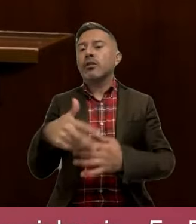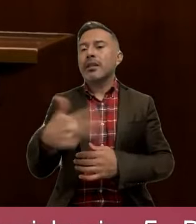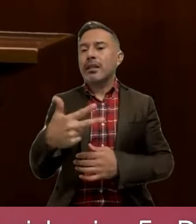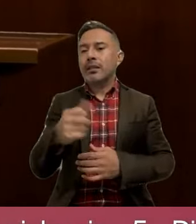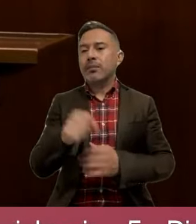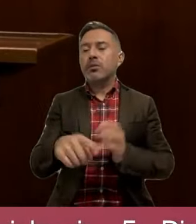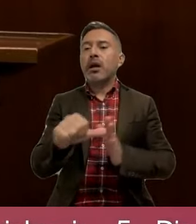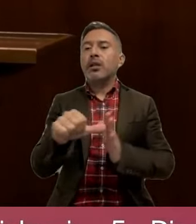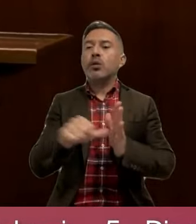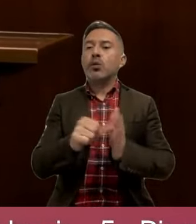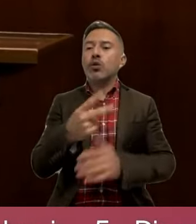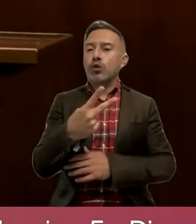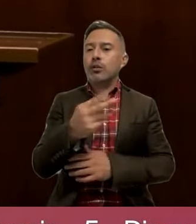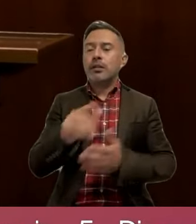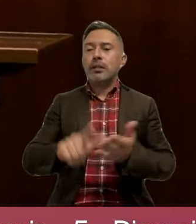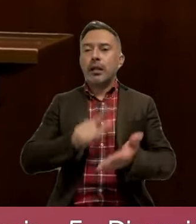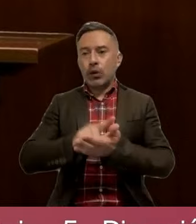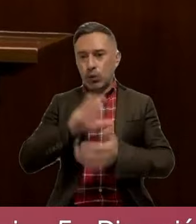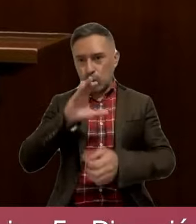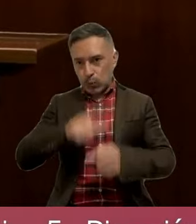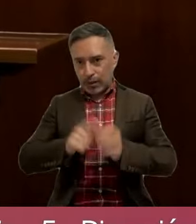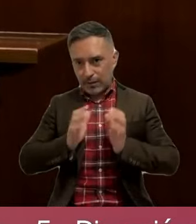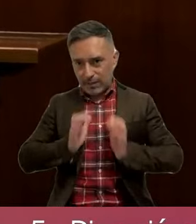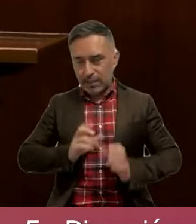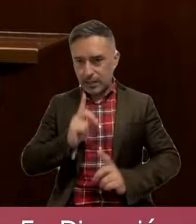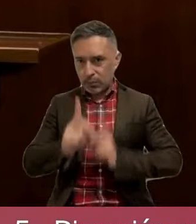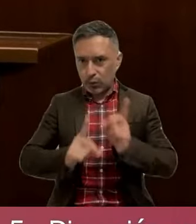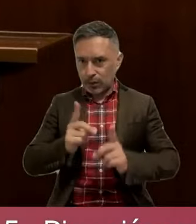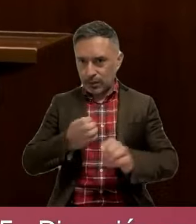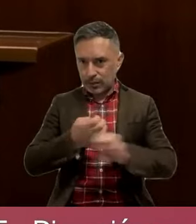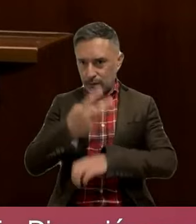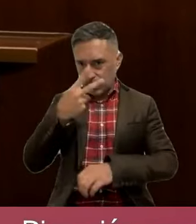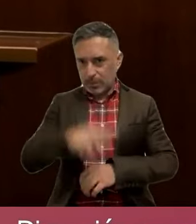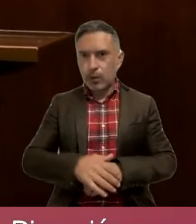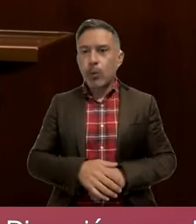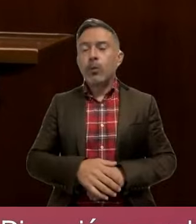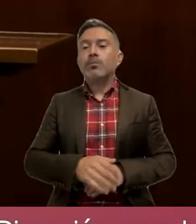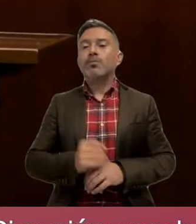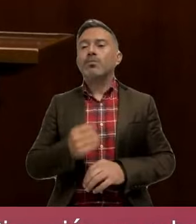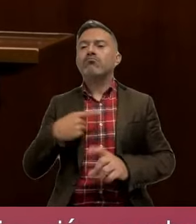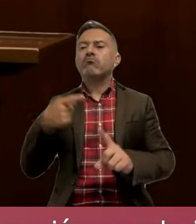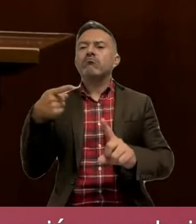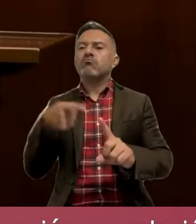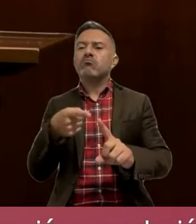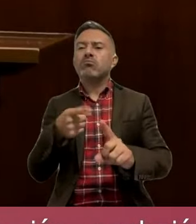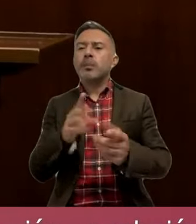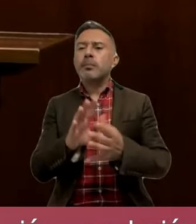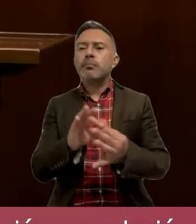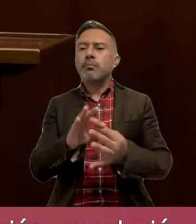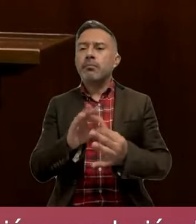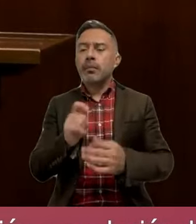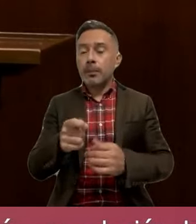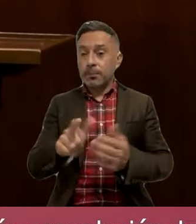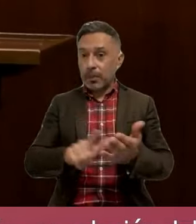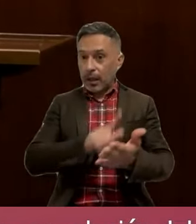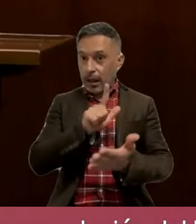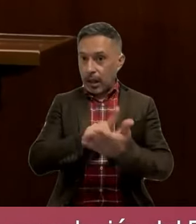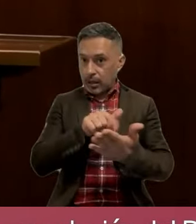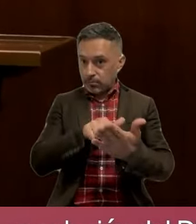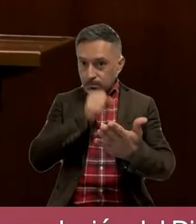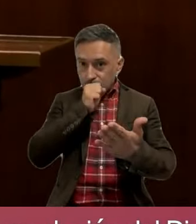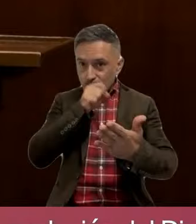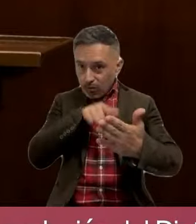de la Ley de Cultura Física y Deporte del Estado de México, para precisar que dentro de los fines de esta ley se encuentren